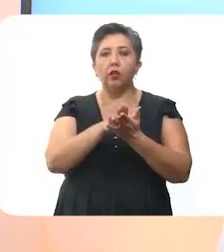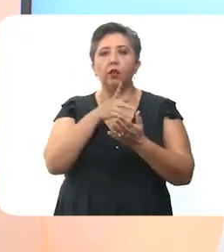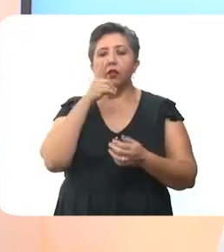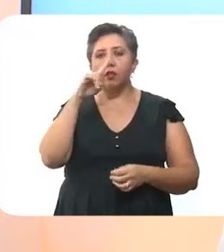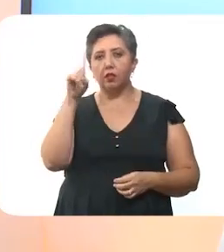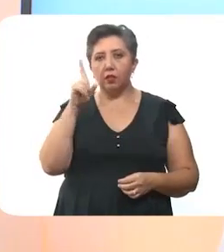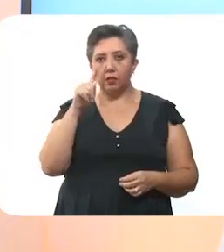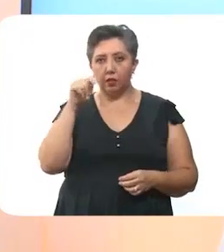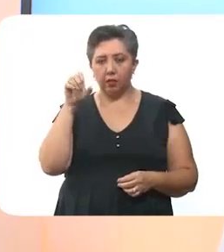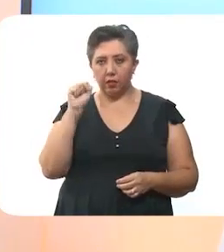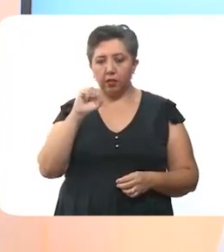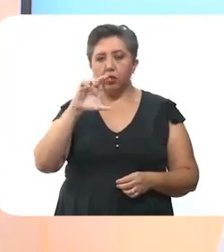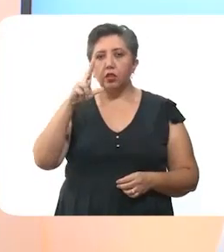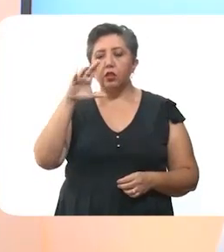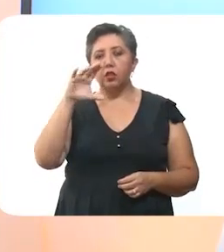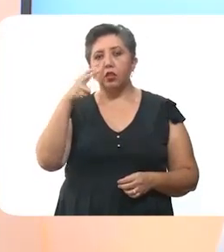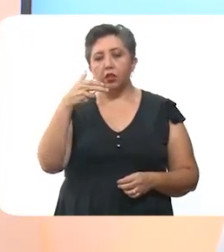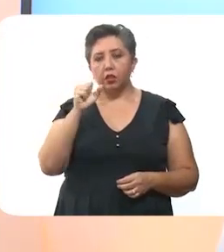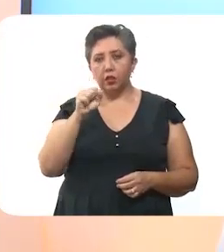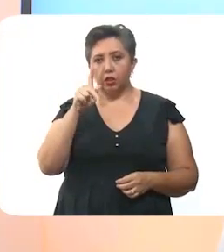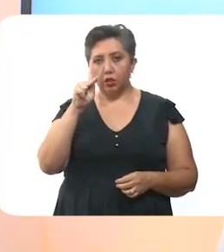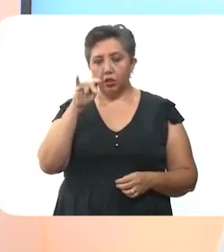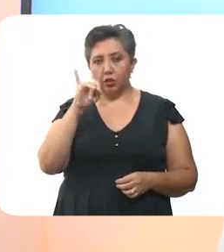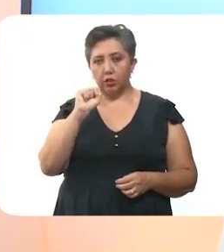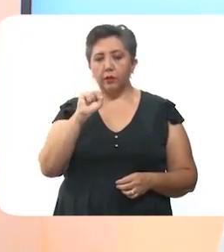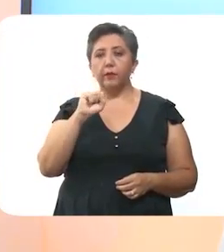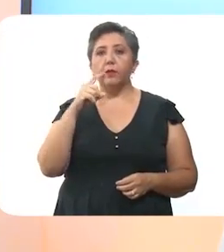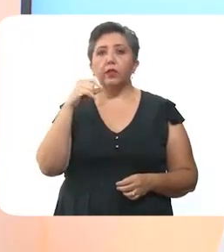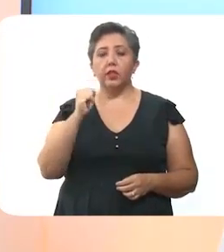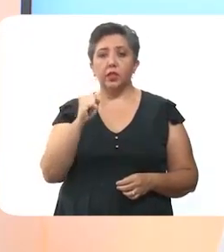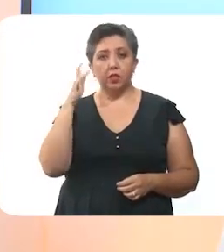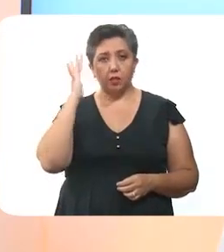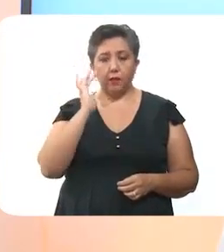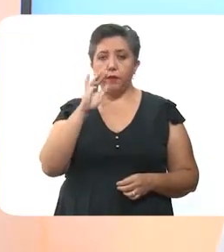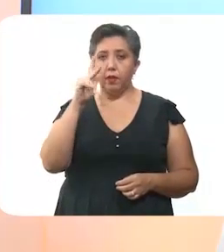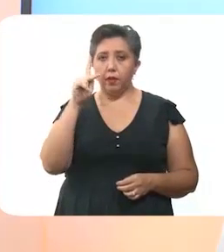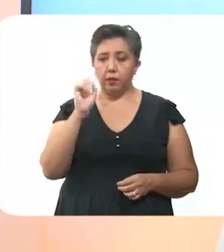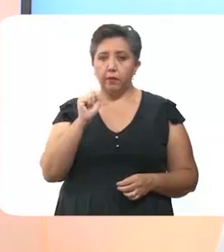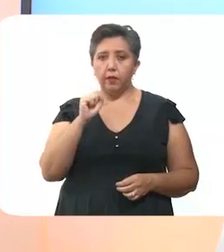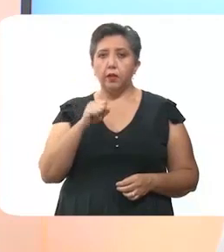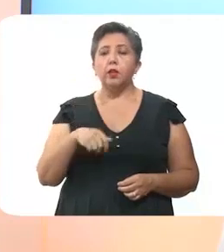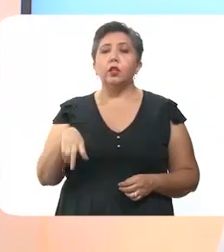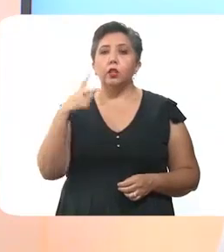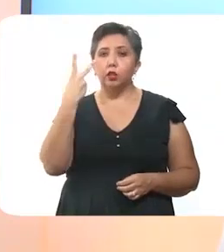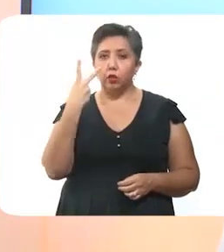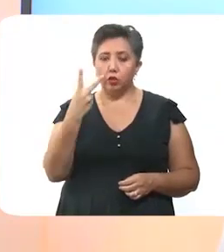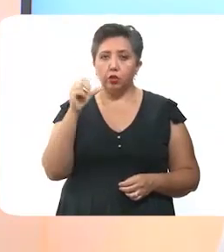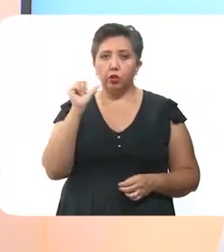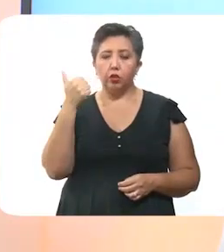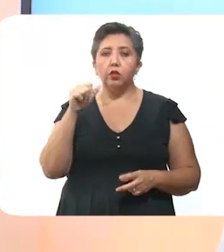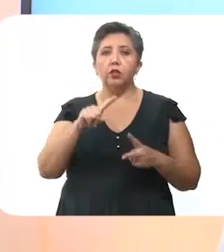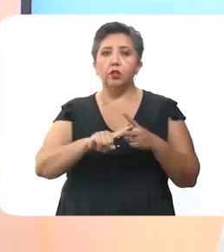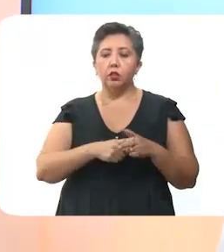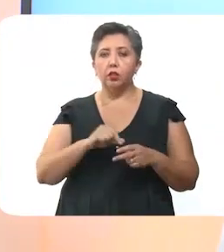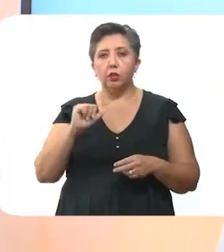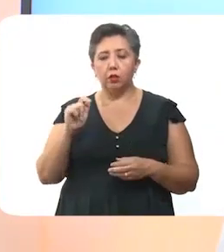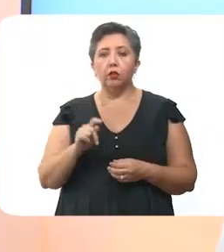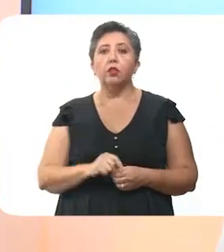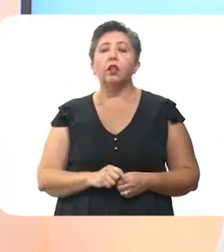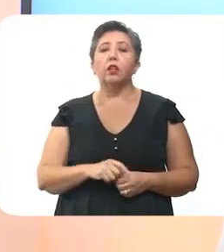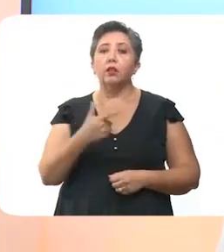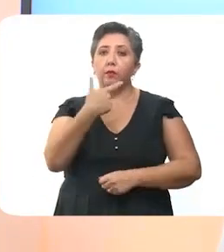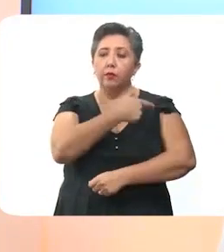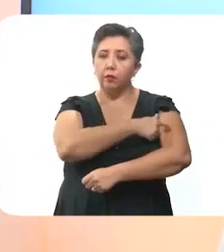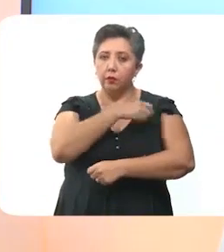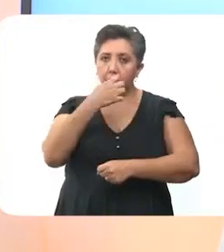Mayapán, Citás, Chiquinzonot, Telchac Pueblo, Chaxinquín y San Felipe. A partir del 2 de agosto se iniciará una nueva etapa de vacunación